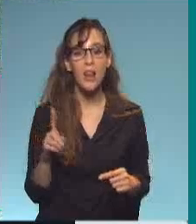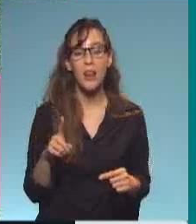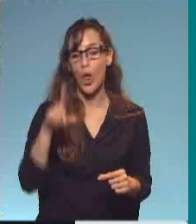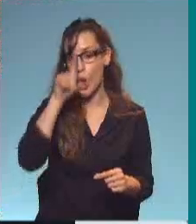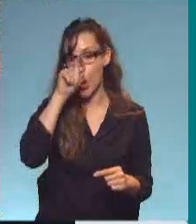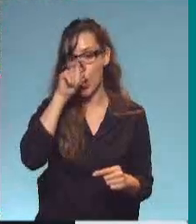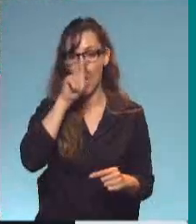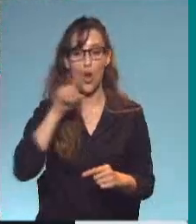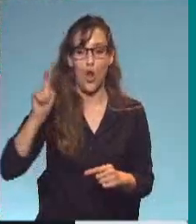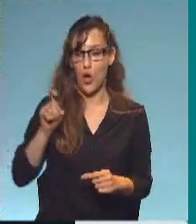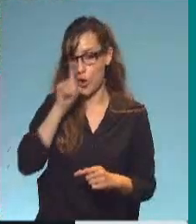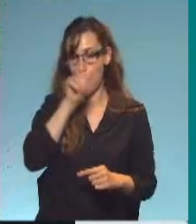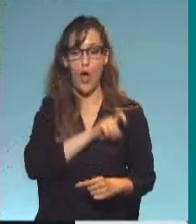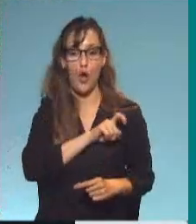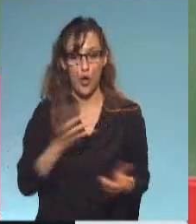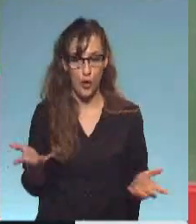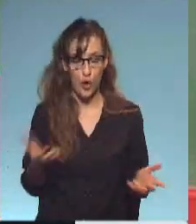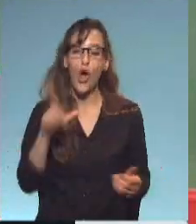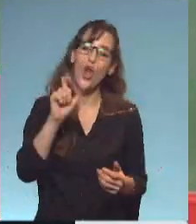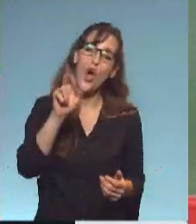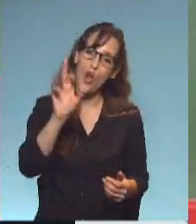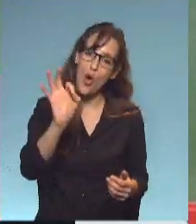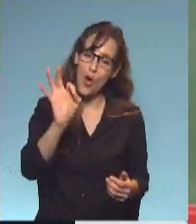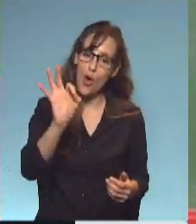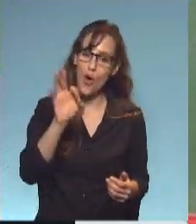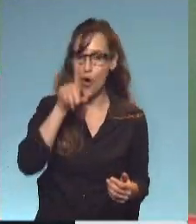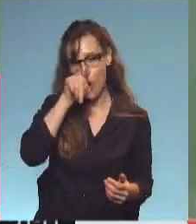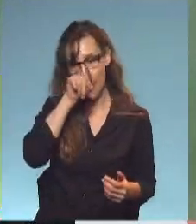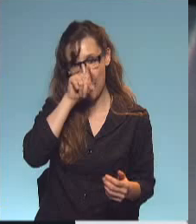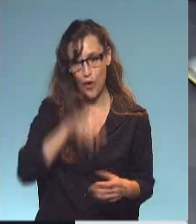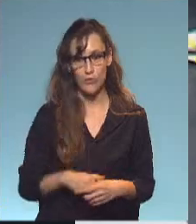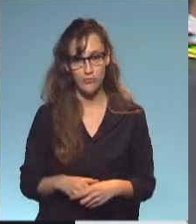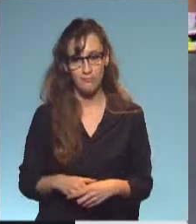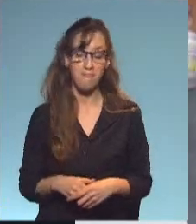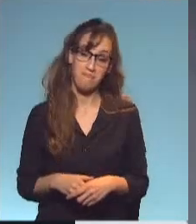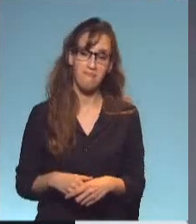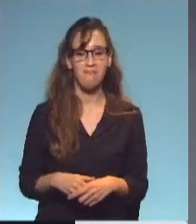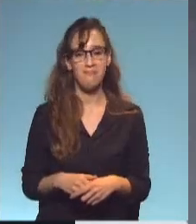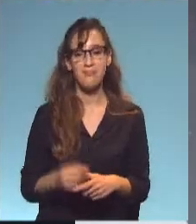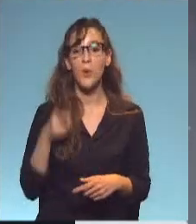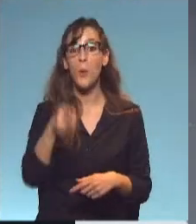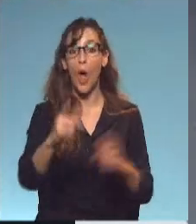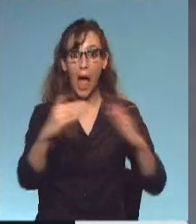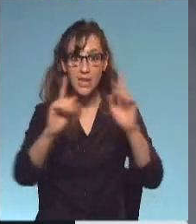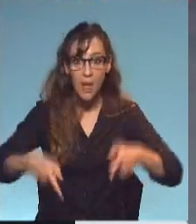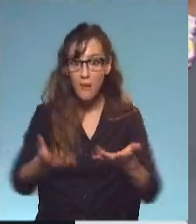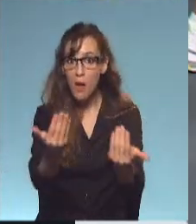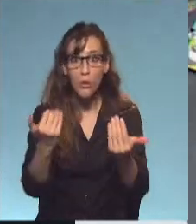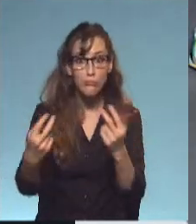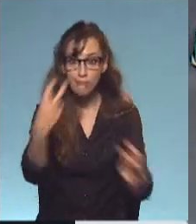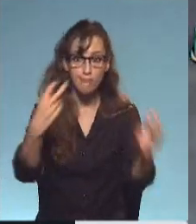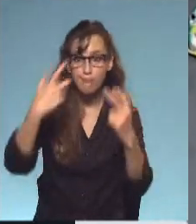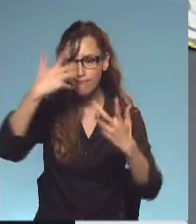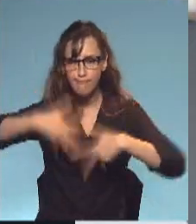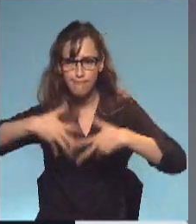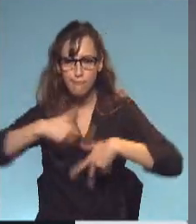loro. 15. Me pone nerviosa este juego. El lorito, me encanta. Ustedes en casa también pasan memorizando, ¿eh? Pueden jugar en casa,